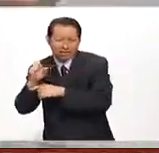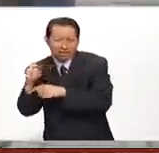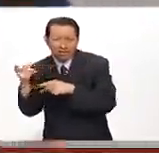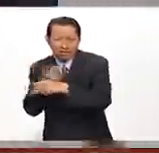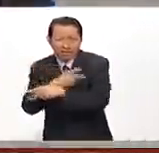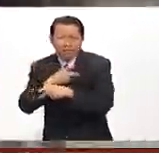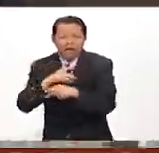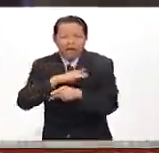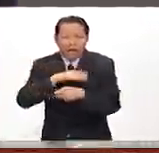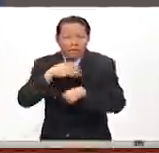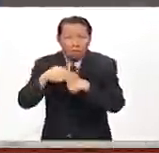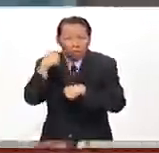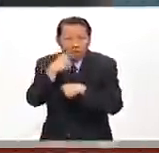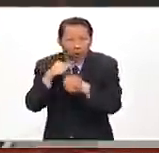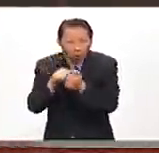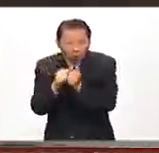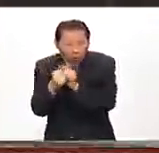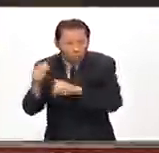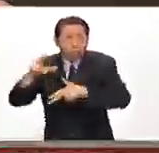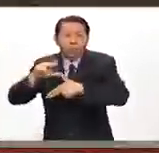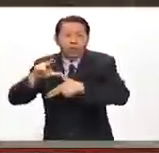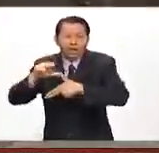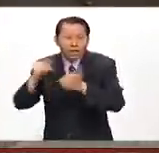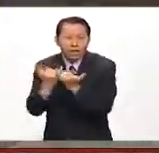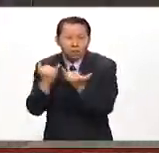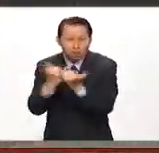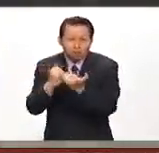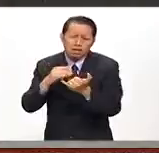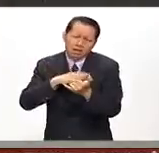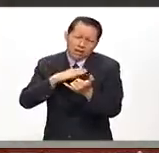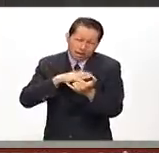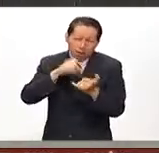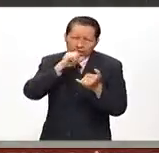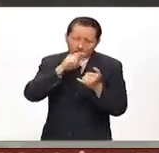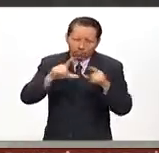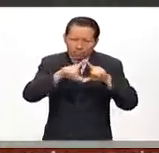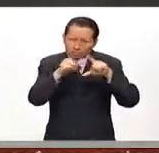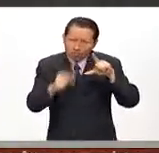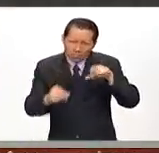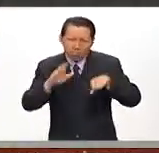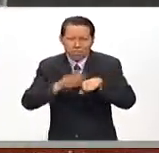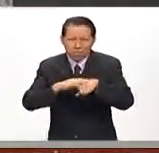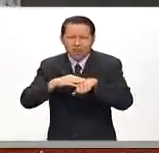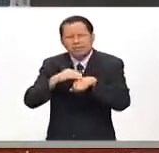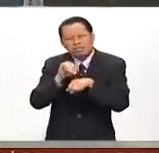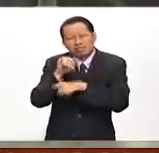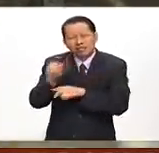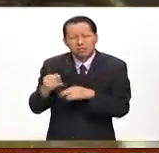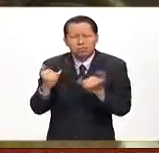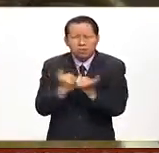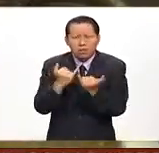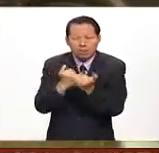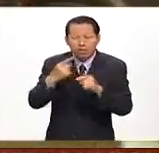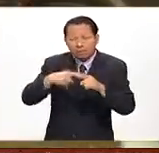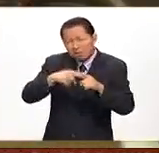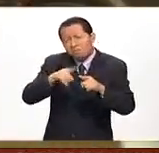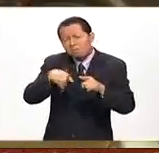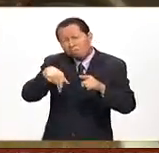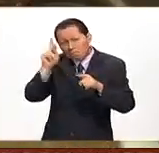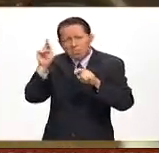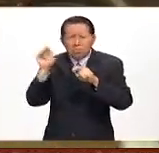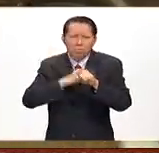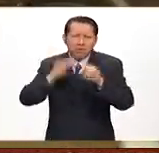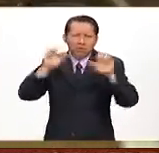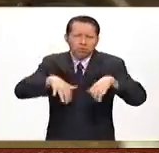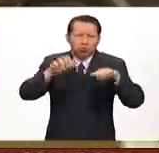en las próximas horas, aunque cada vez más lejos del territorio nacional. Estos 2 canales de baja presión van a provocar lluvias con